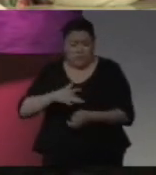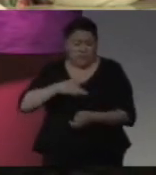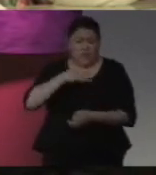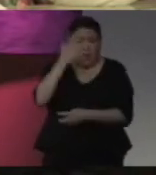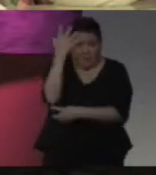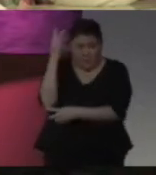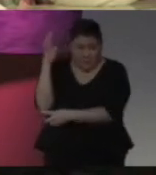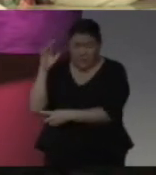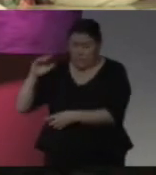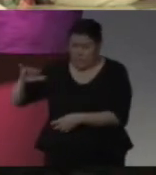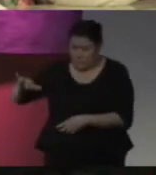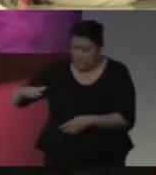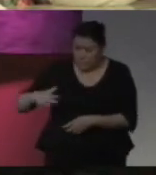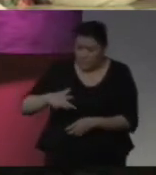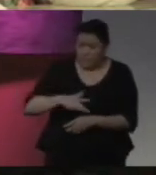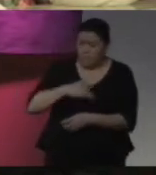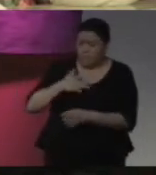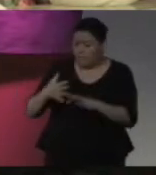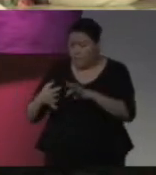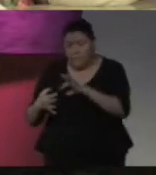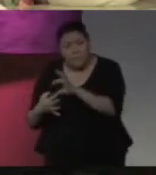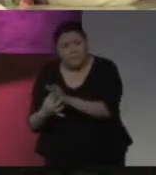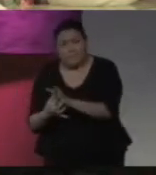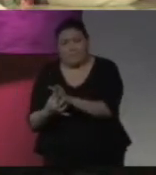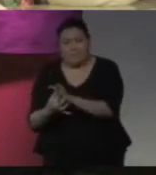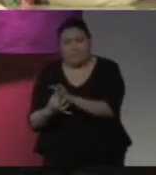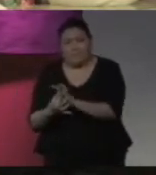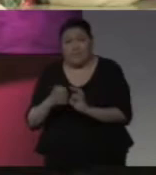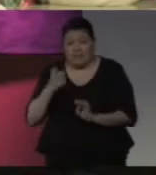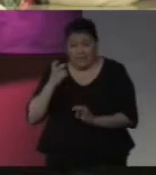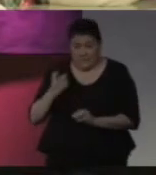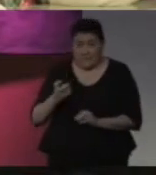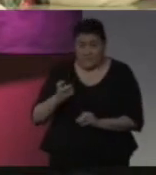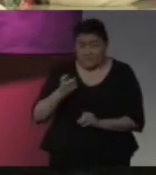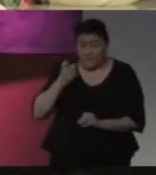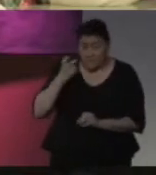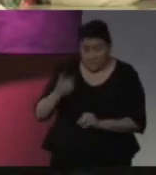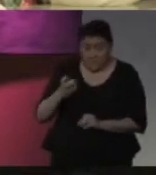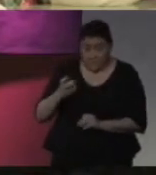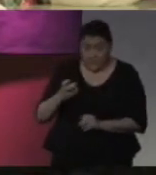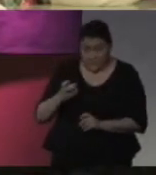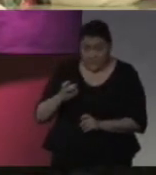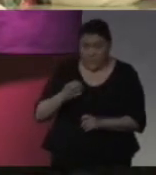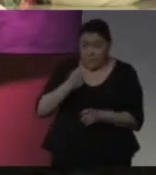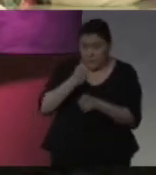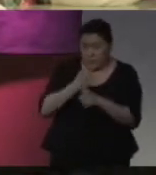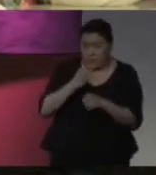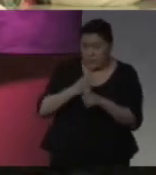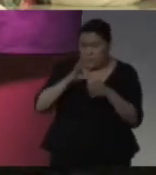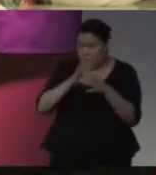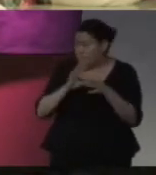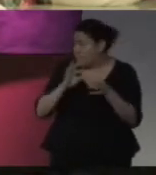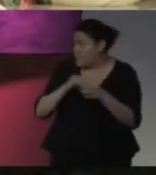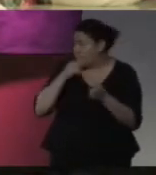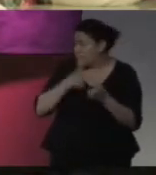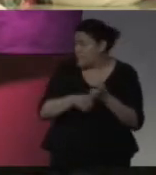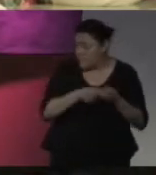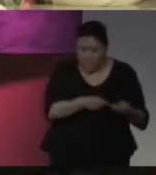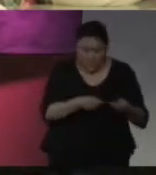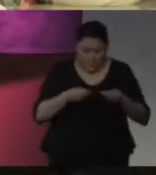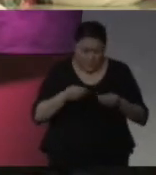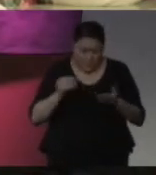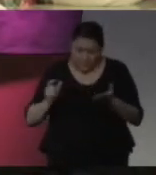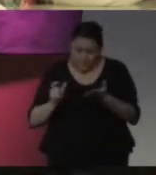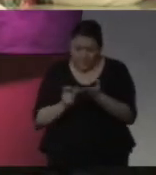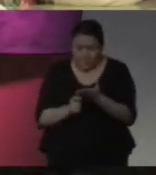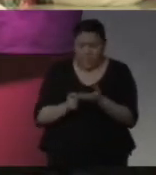bosque. Este no es el momento, puse aquí, ya me puse una notita, este no es el